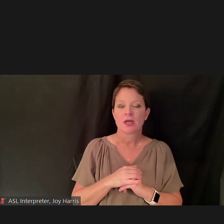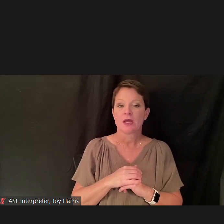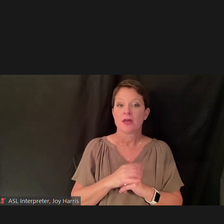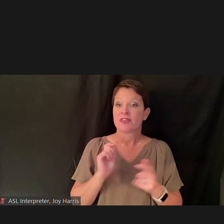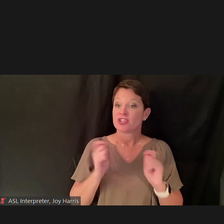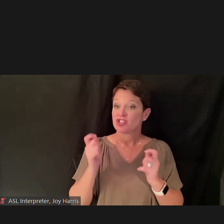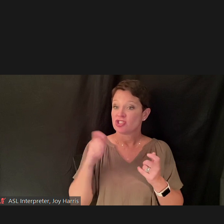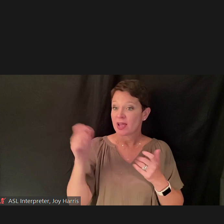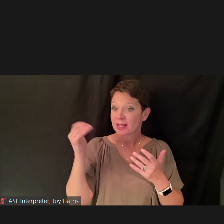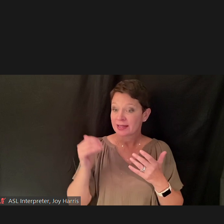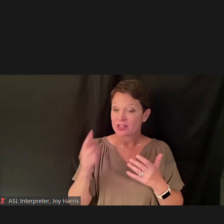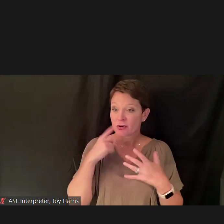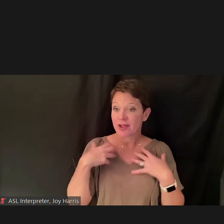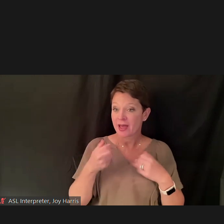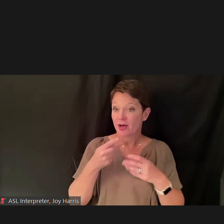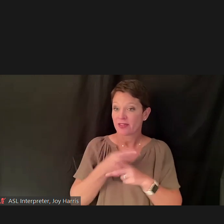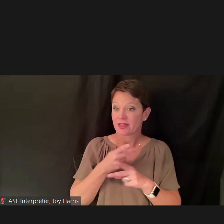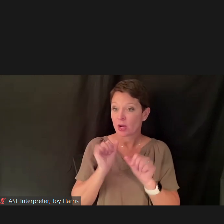Esta lista